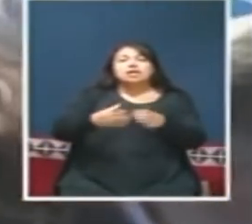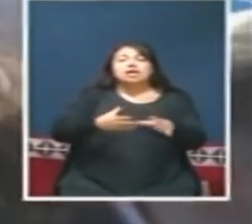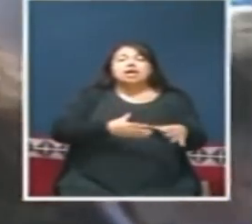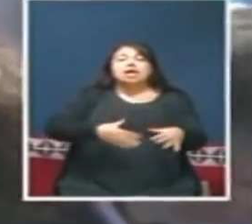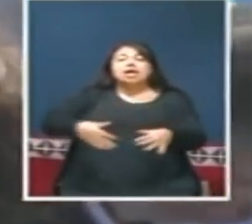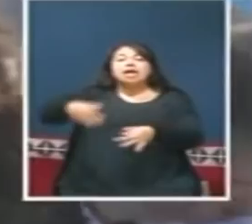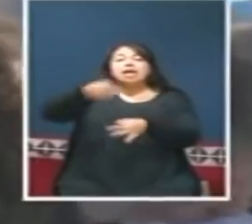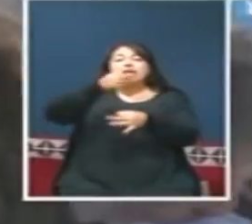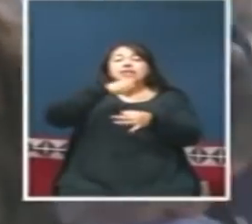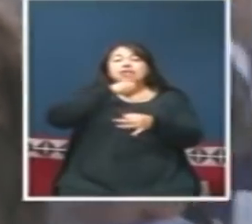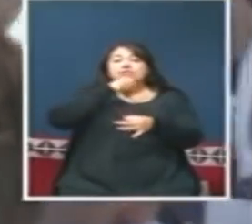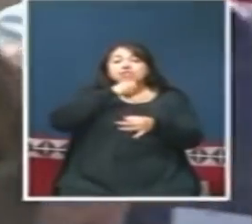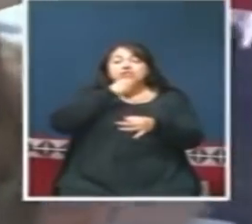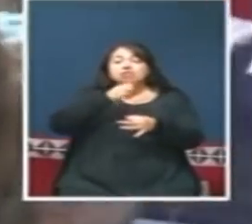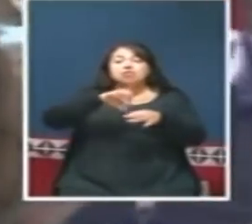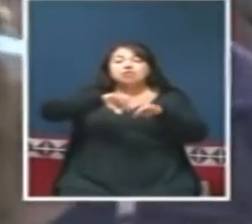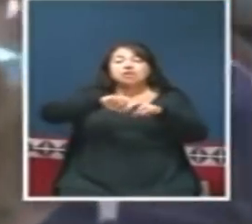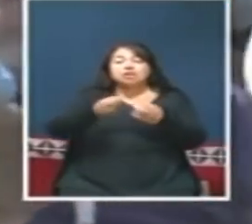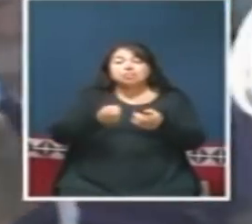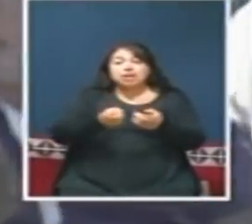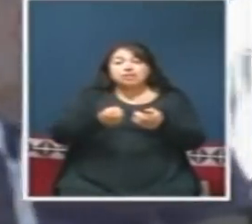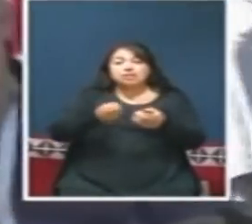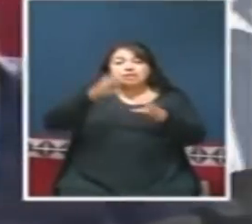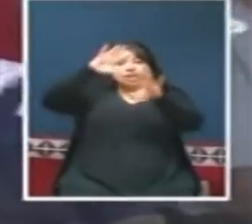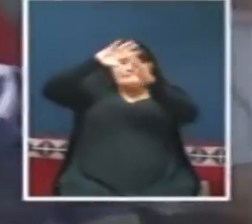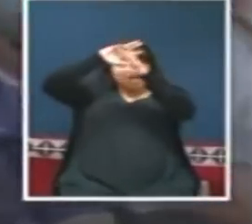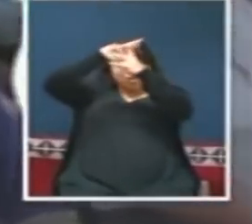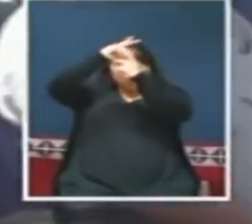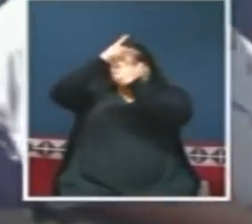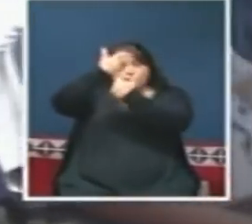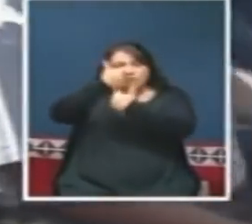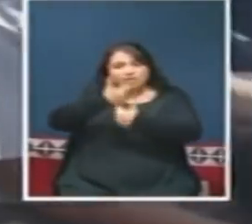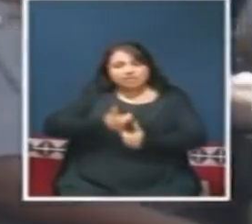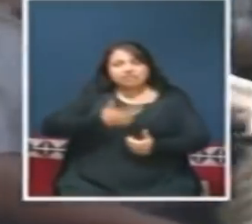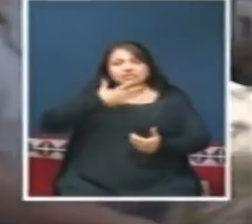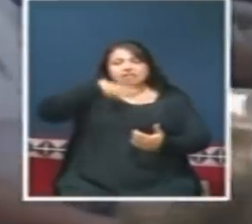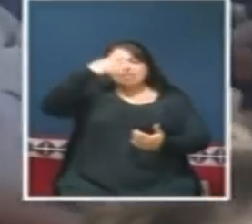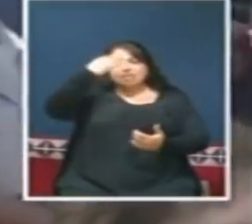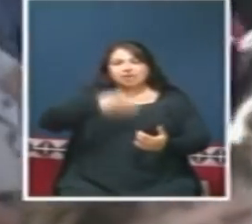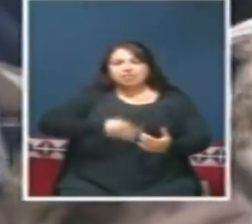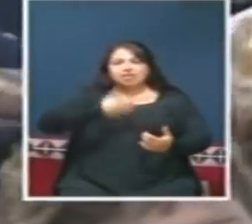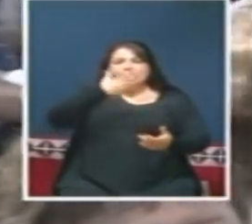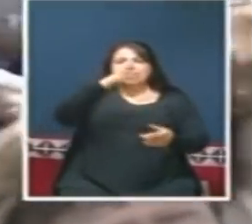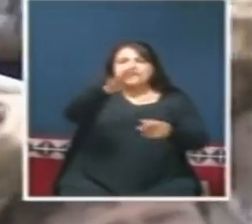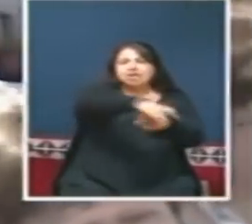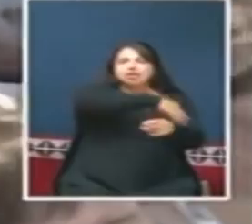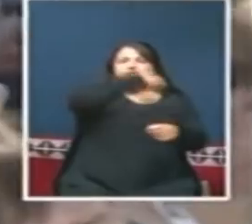Tu presencia real, tu victoria.